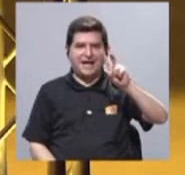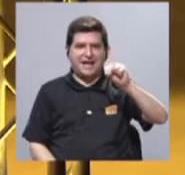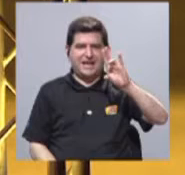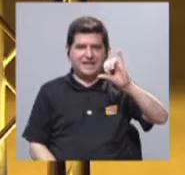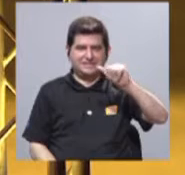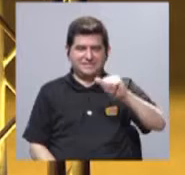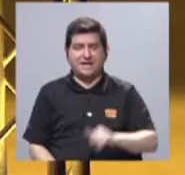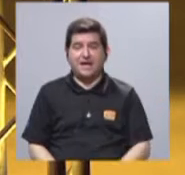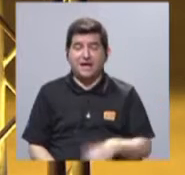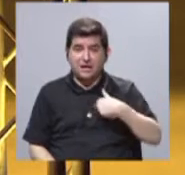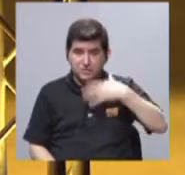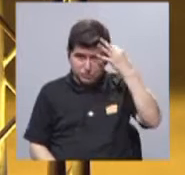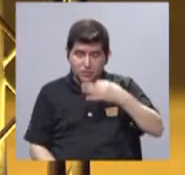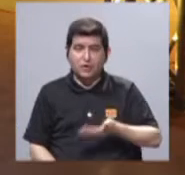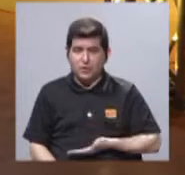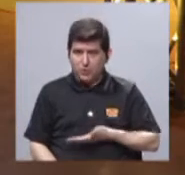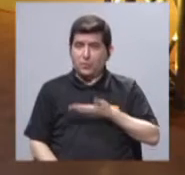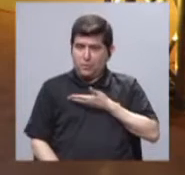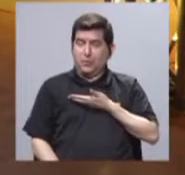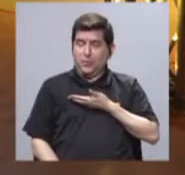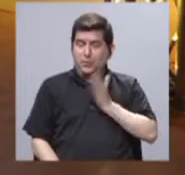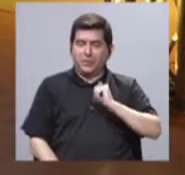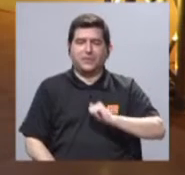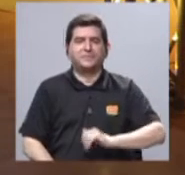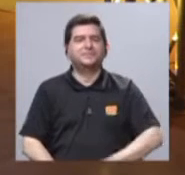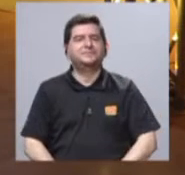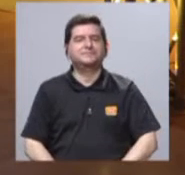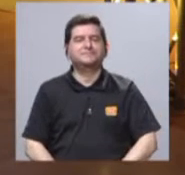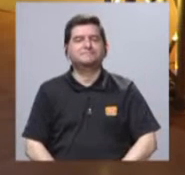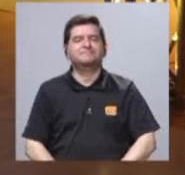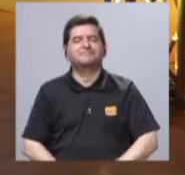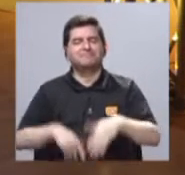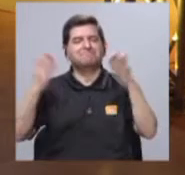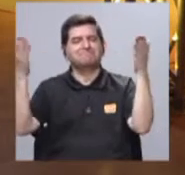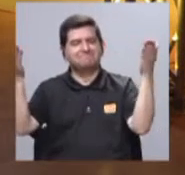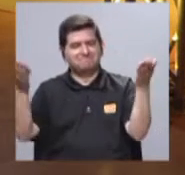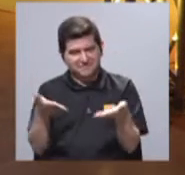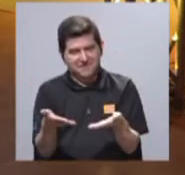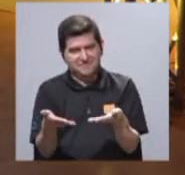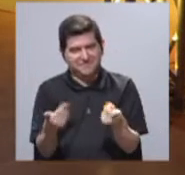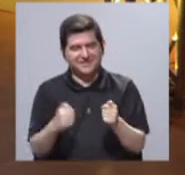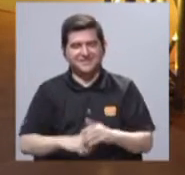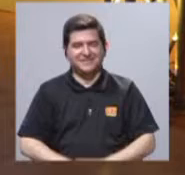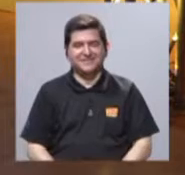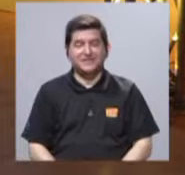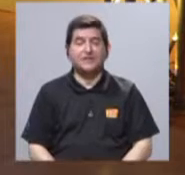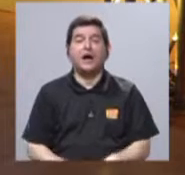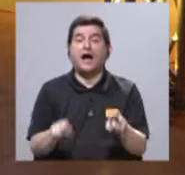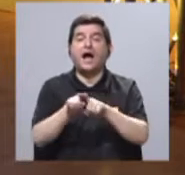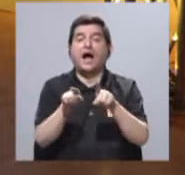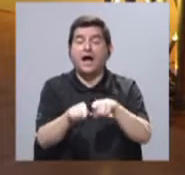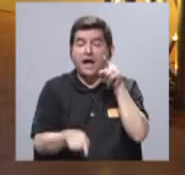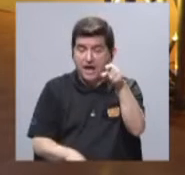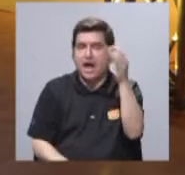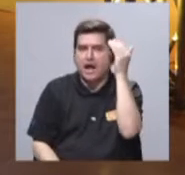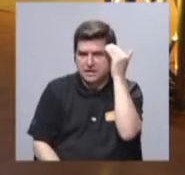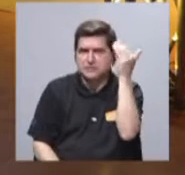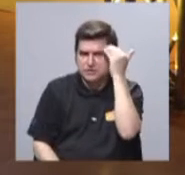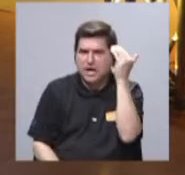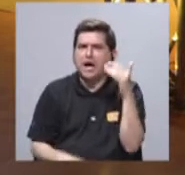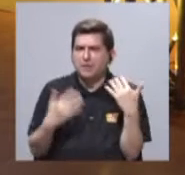que orgullosamente bienvenido y sabe bastante